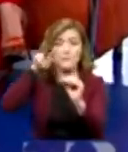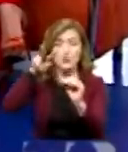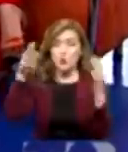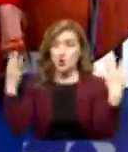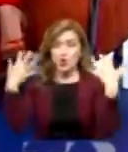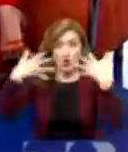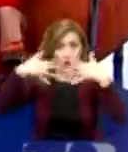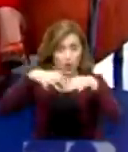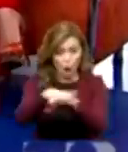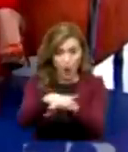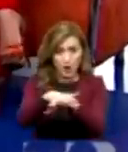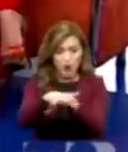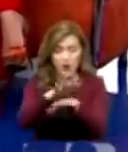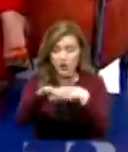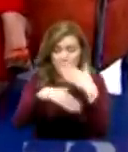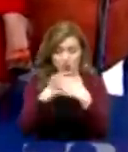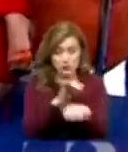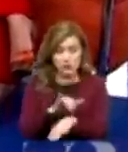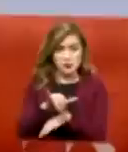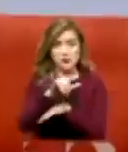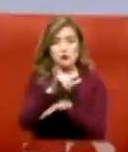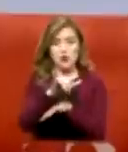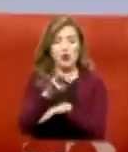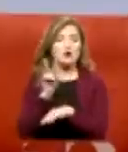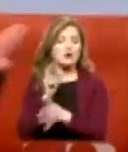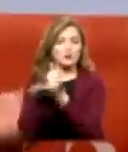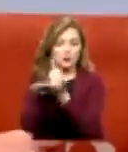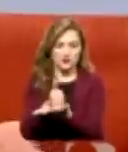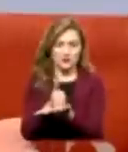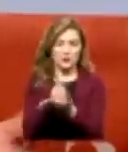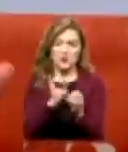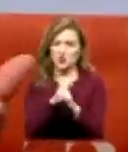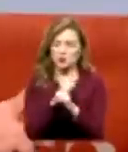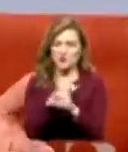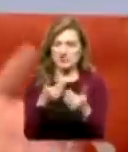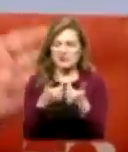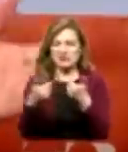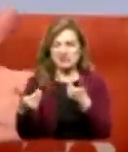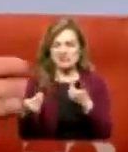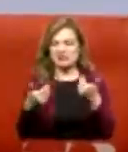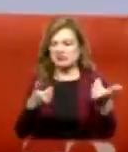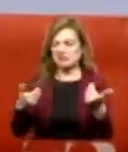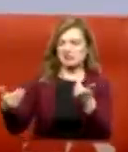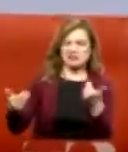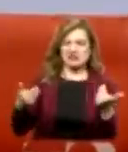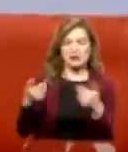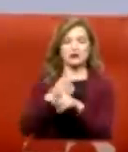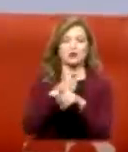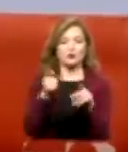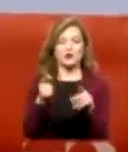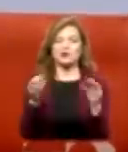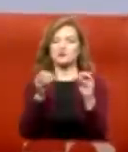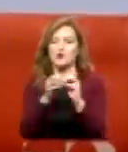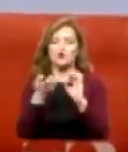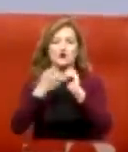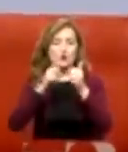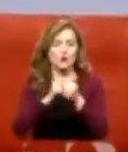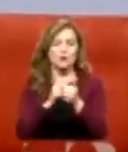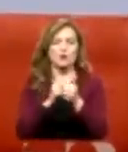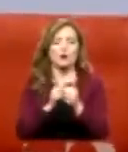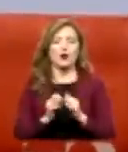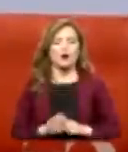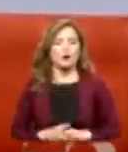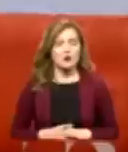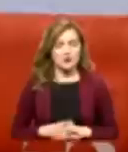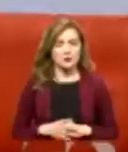víctimas. Pero si estamos un poco separadas las instituciones, de pronto pueden haber más casos, esperamos que no, pero siempre hemos propendido a que